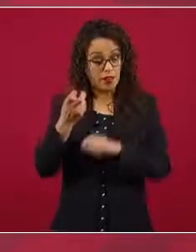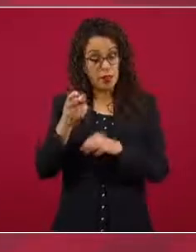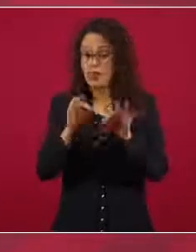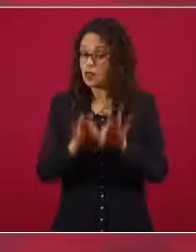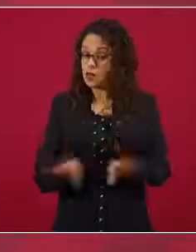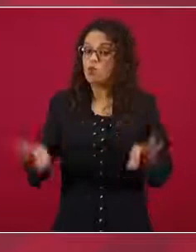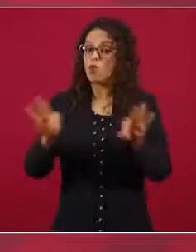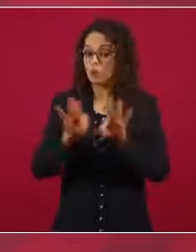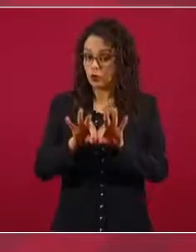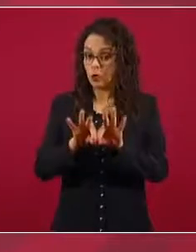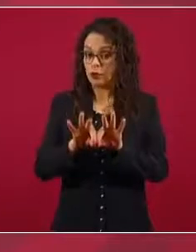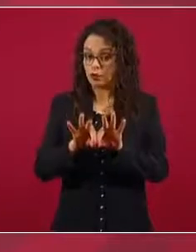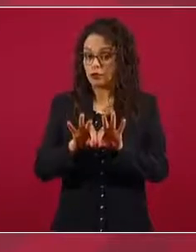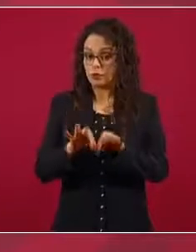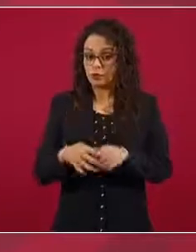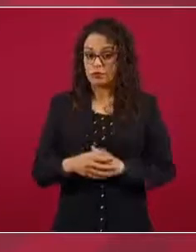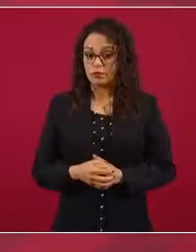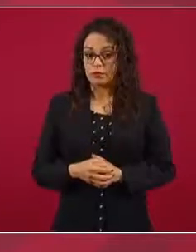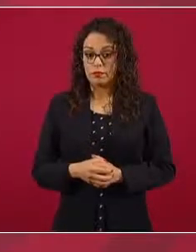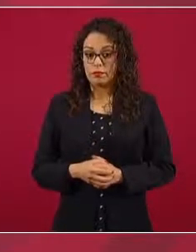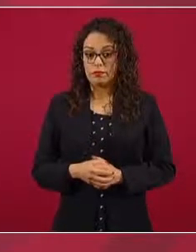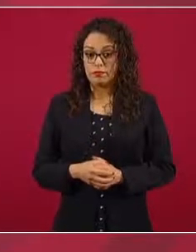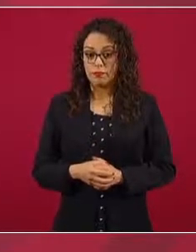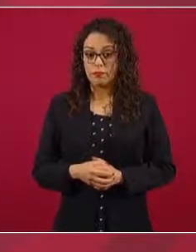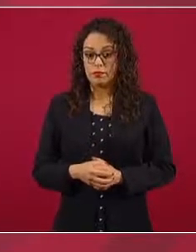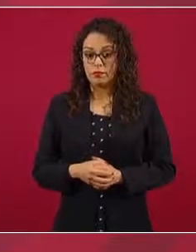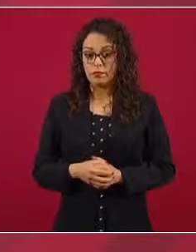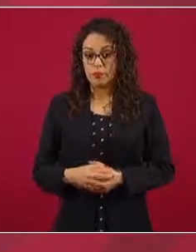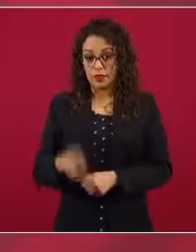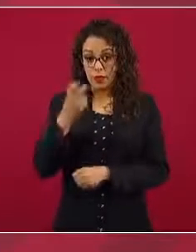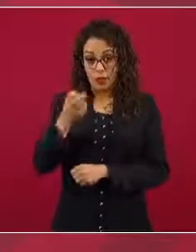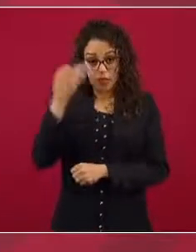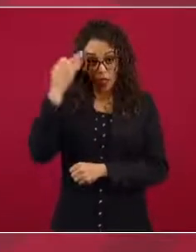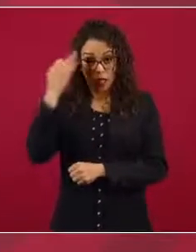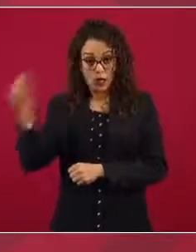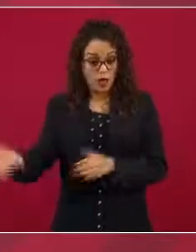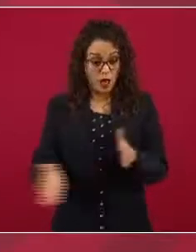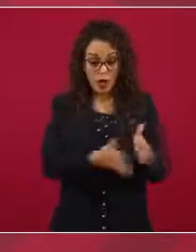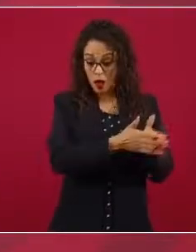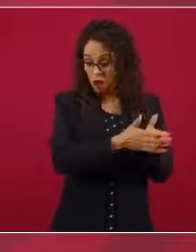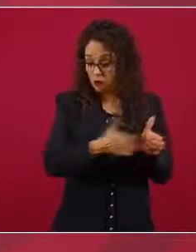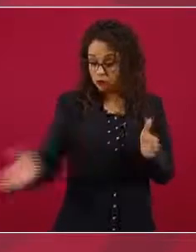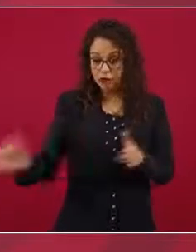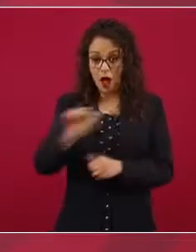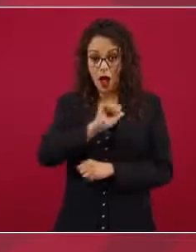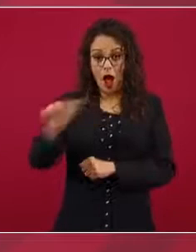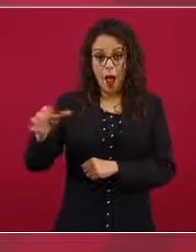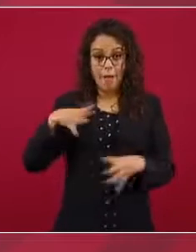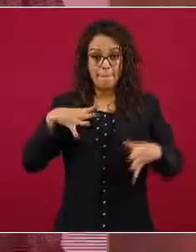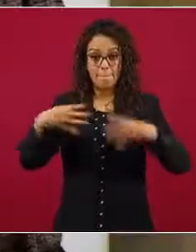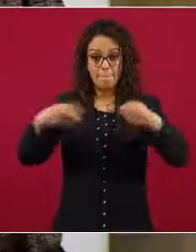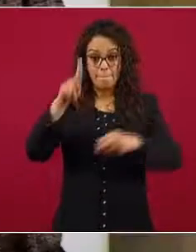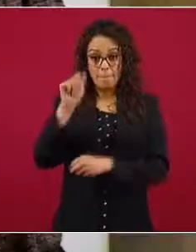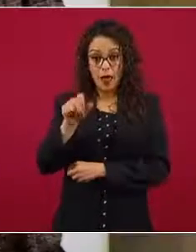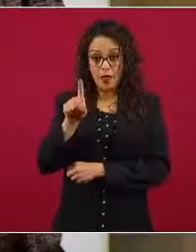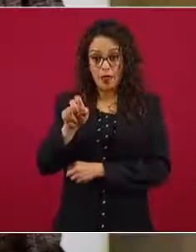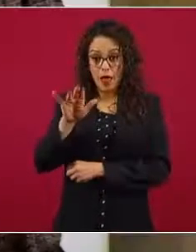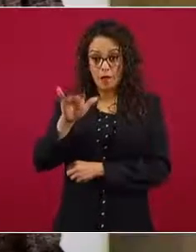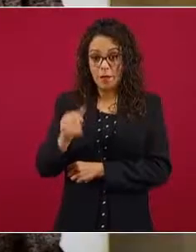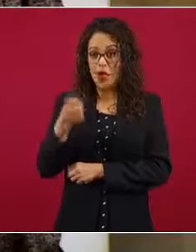que se ha aplicado durante todo este tiempo que hemos enfrentado la pandemia. O